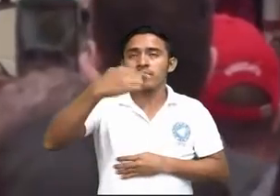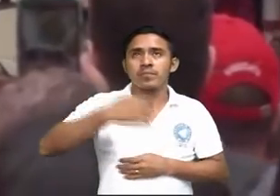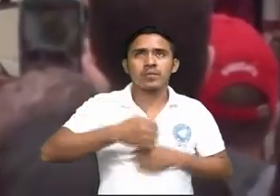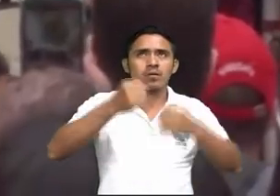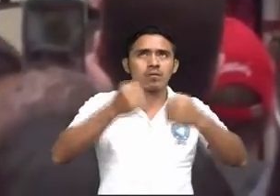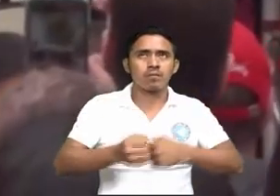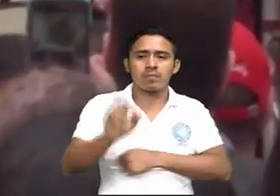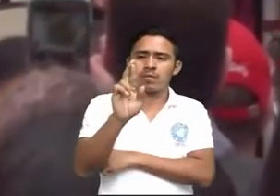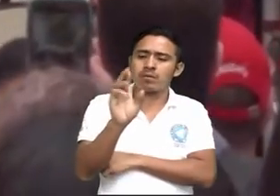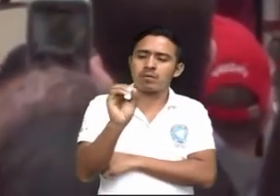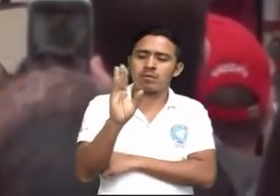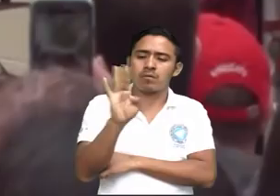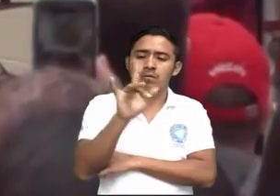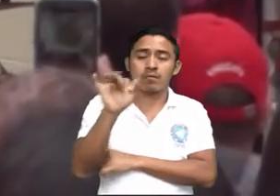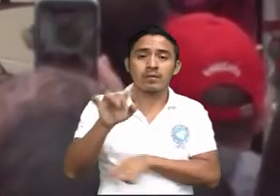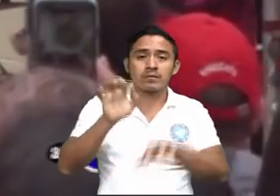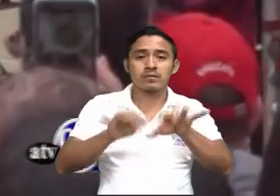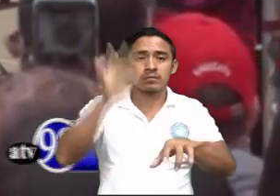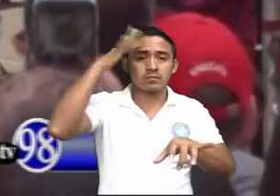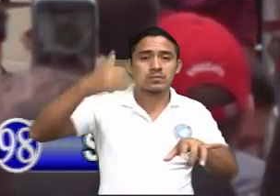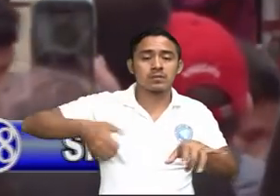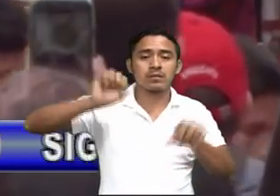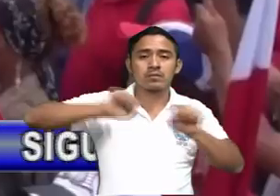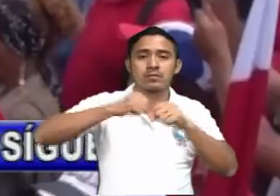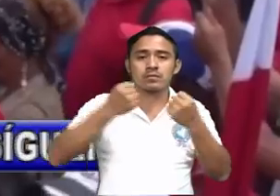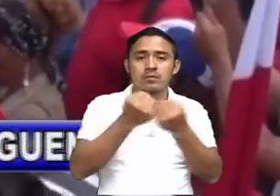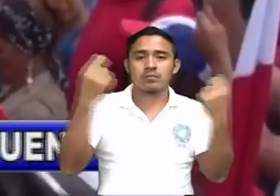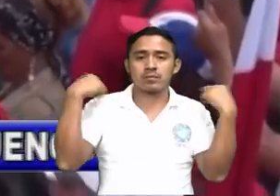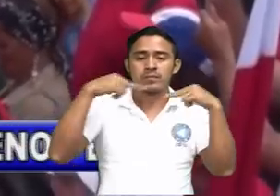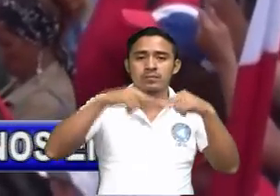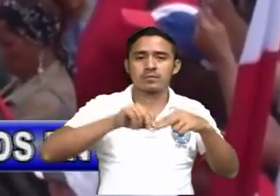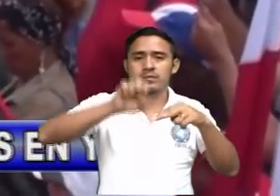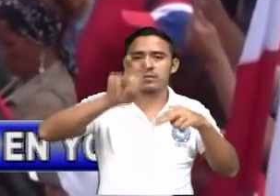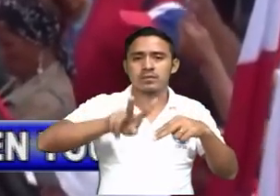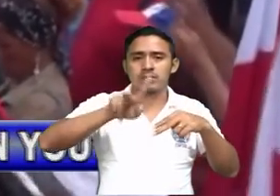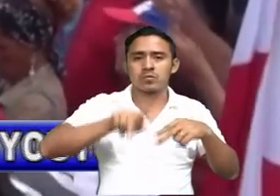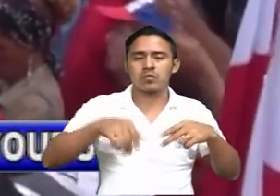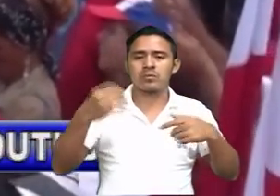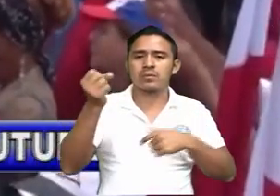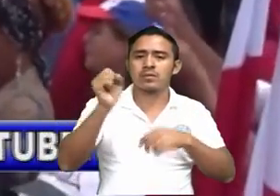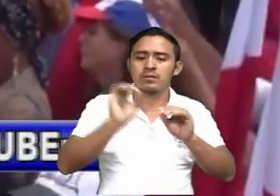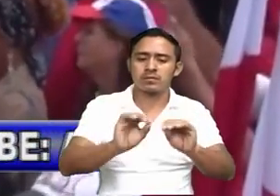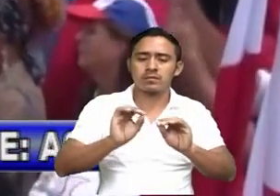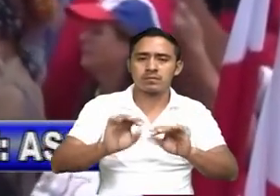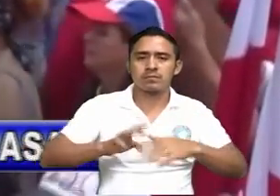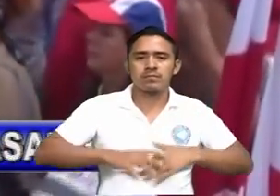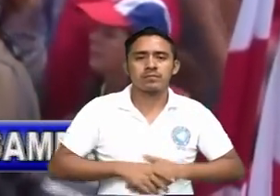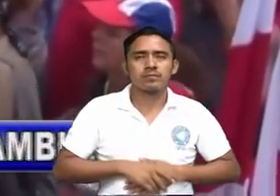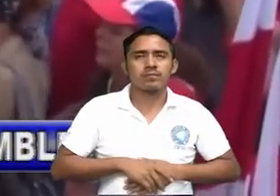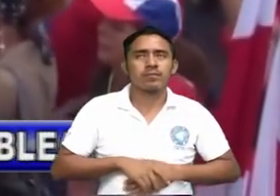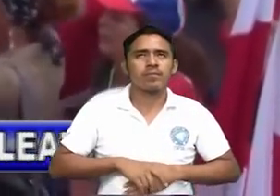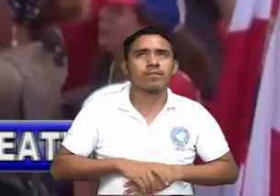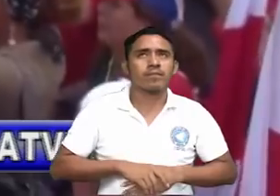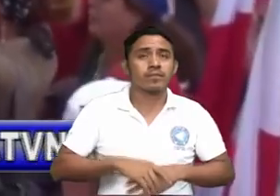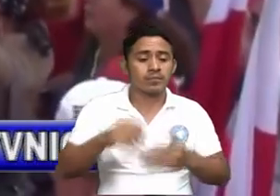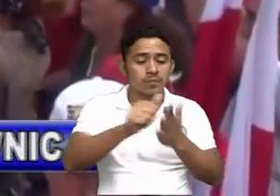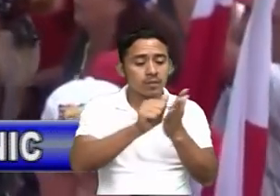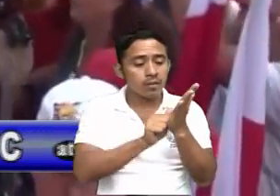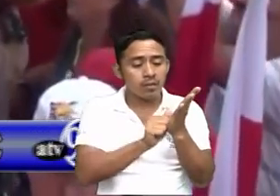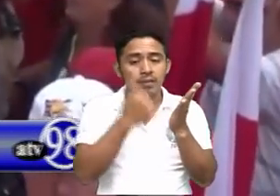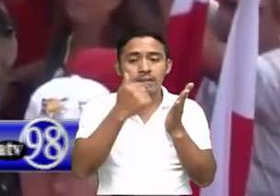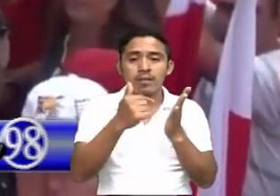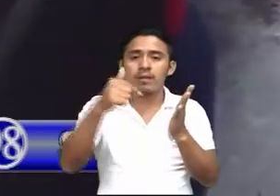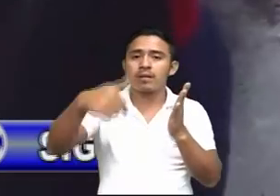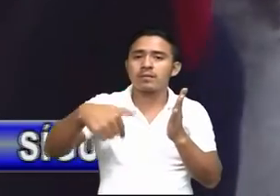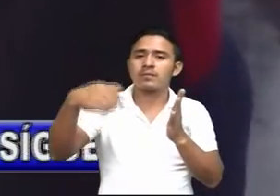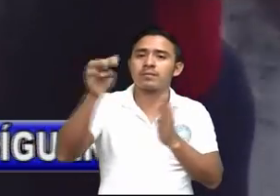Roblin Apu, secretario general de la Asociación de Profesores de Segunda Enseñanza, APSEP. De acuerdo con la agenda pautada para la